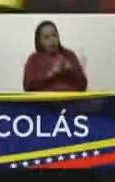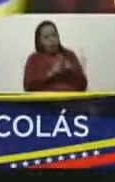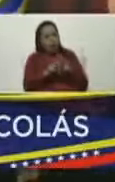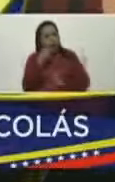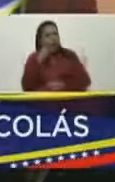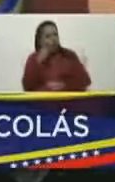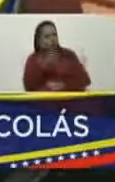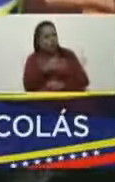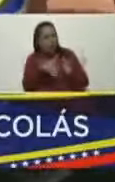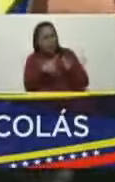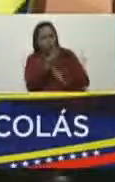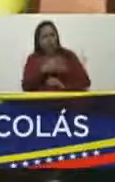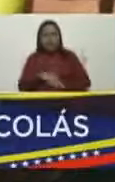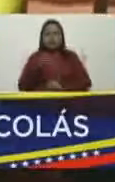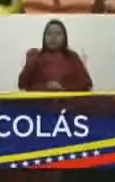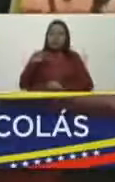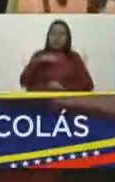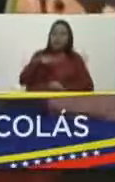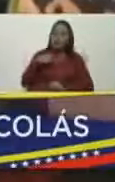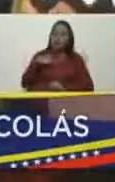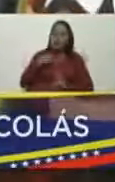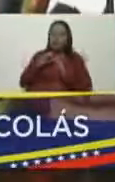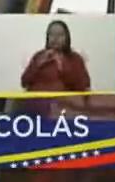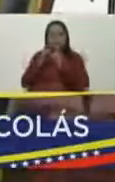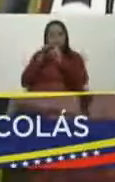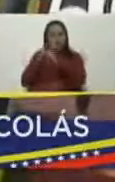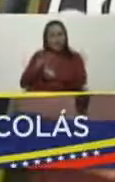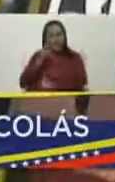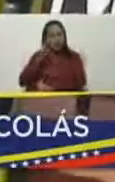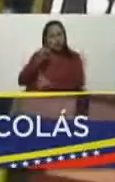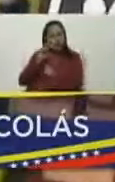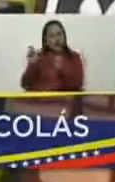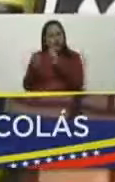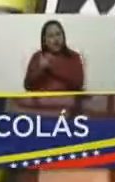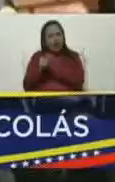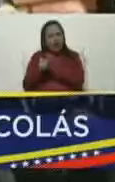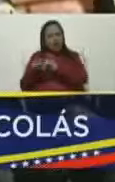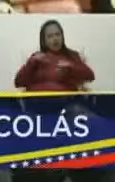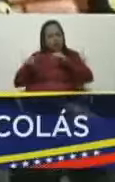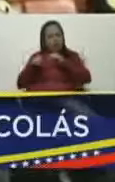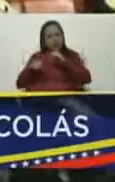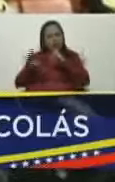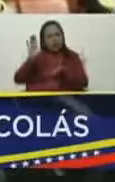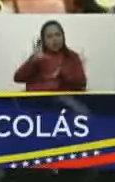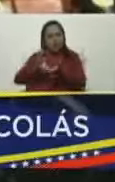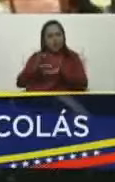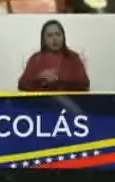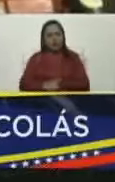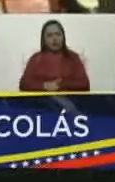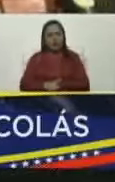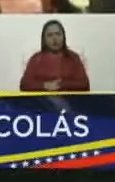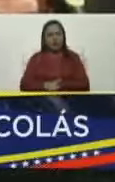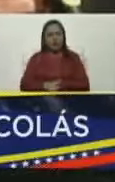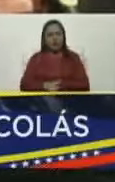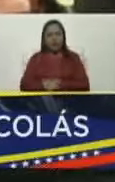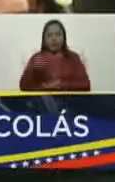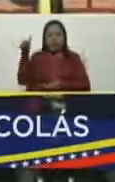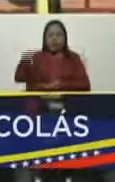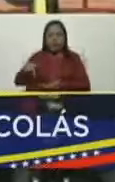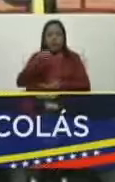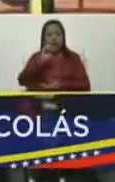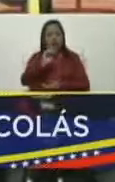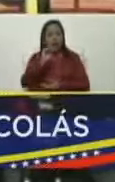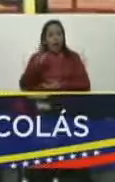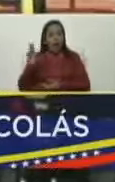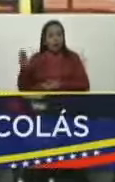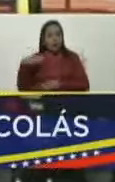muy bonito. Y bueno, nuestra visión básicamente es transformar la forma que nos movemos por la ciudad. Esta aplicación,